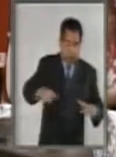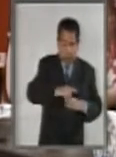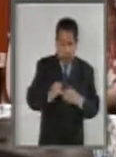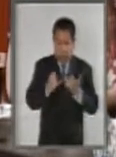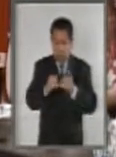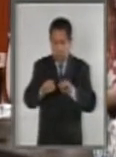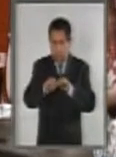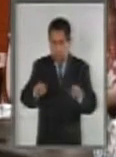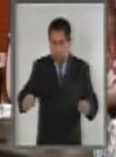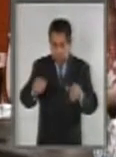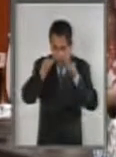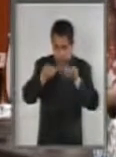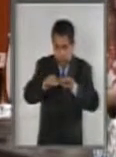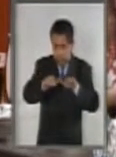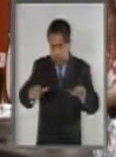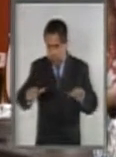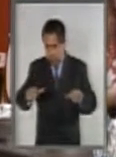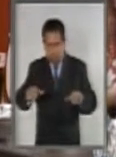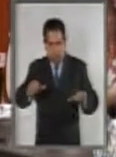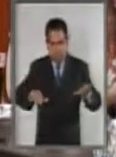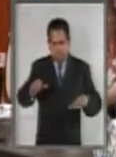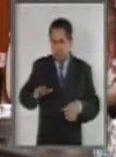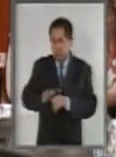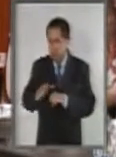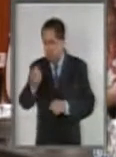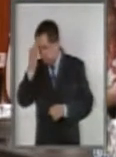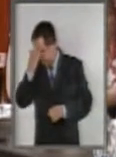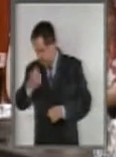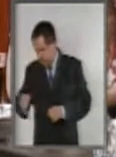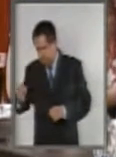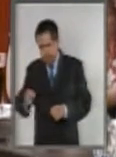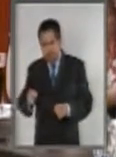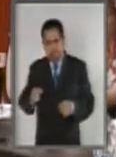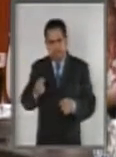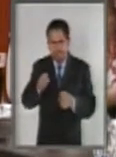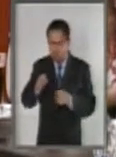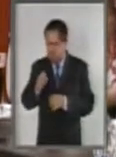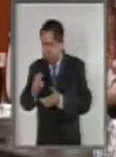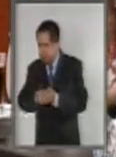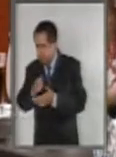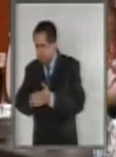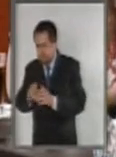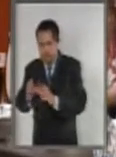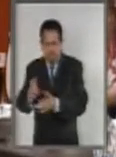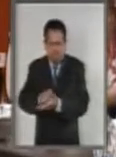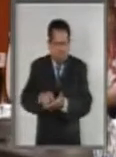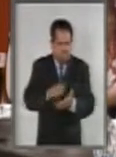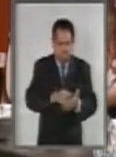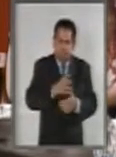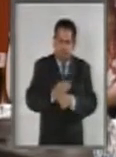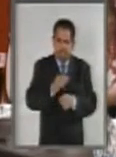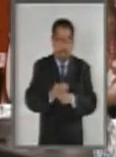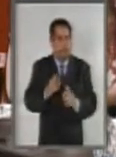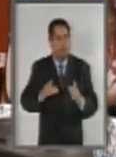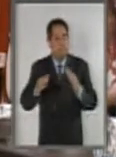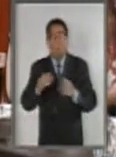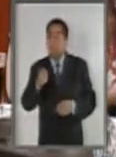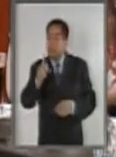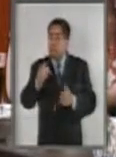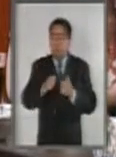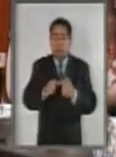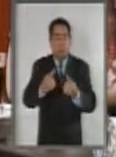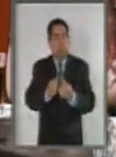incluyente, priorizando el desarrollo de competencias, sensibilización de educandos y el fortalecimiento de instalaciones